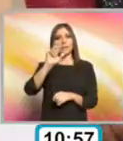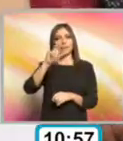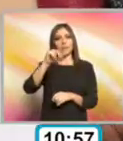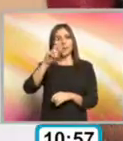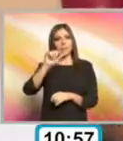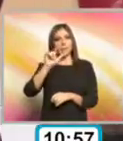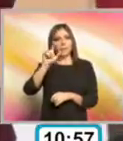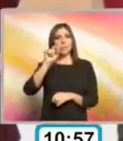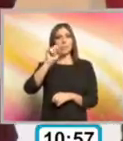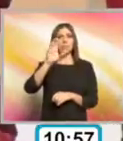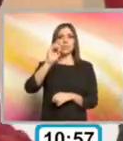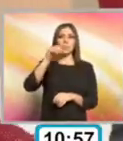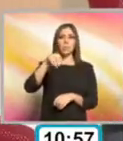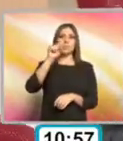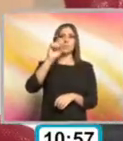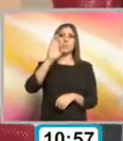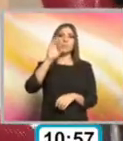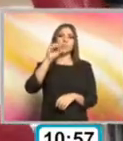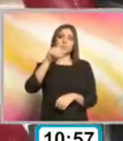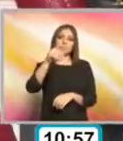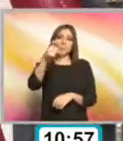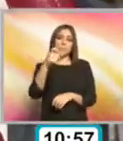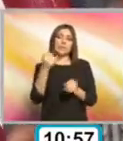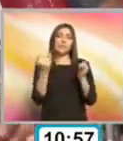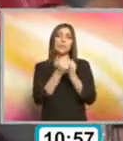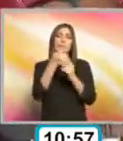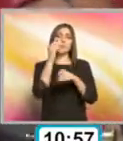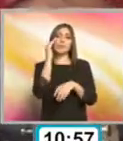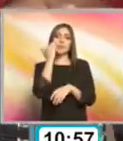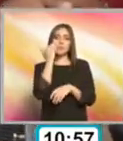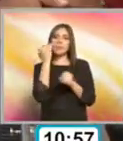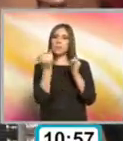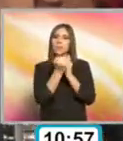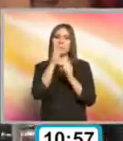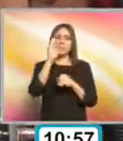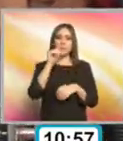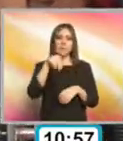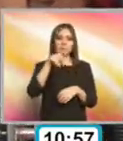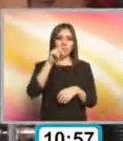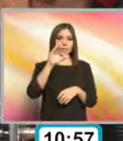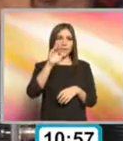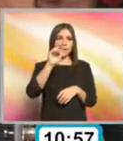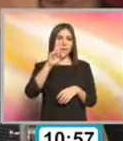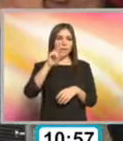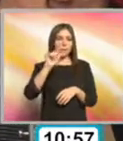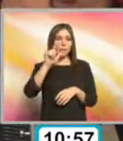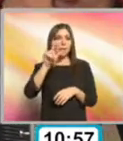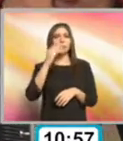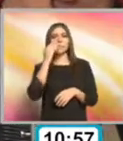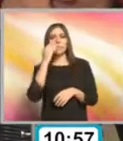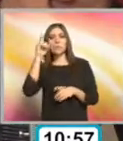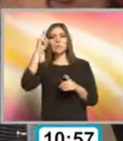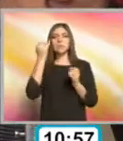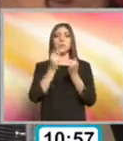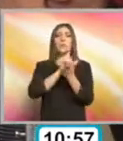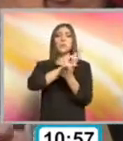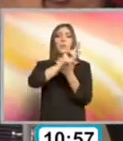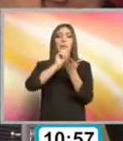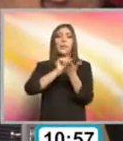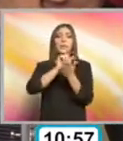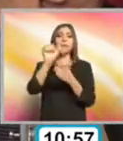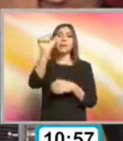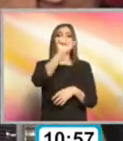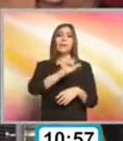www.bandacarnaval.com.mx. En Facebook nos encuentran como Banda Carnaval Oficial, al igual en Instagram como @Banda Carnaval Oficial y en Twitter nos encuentran